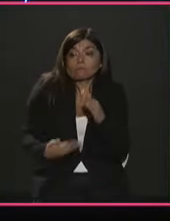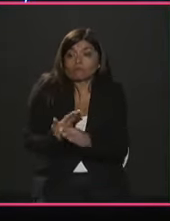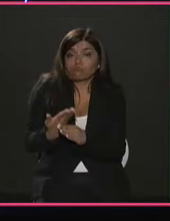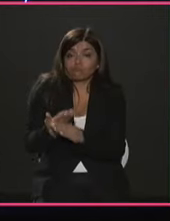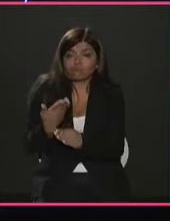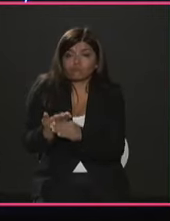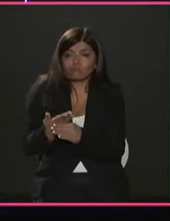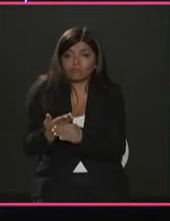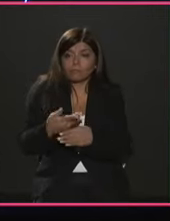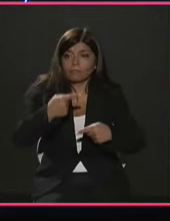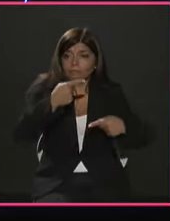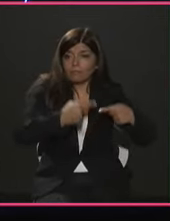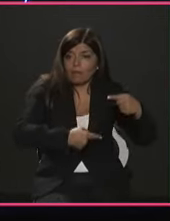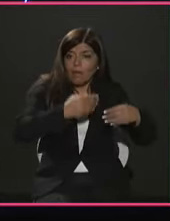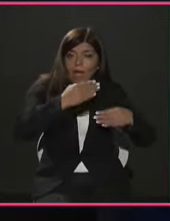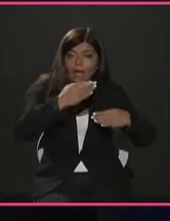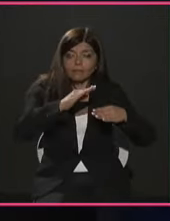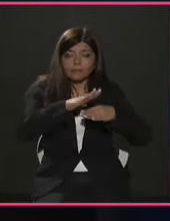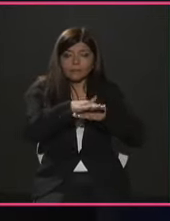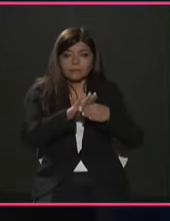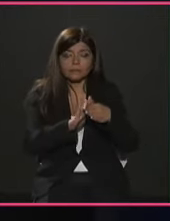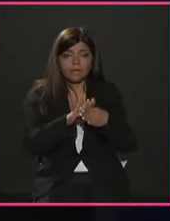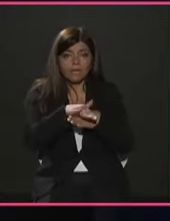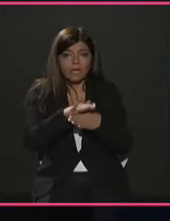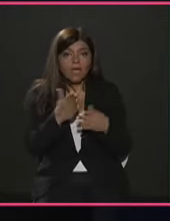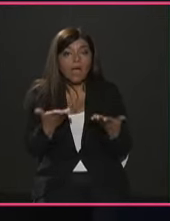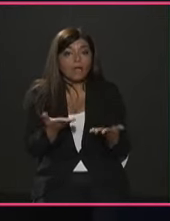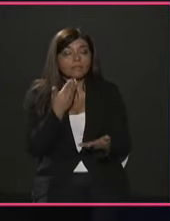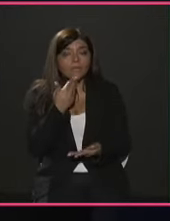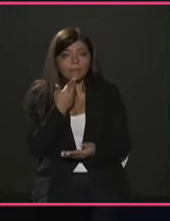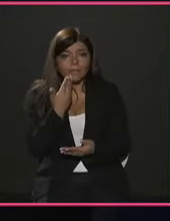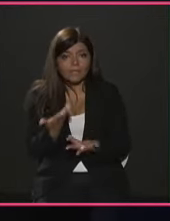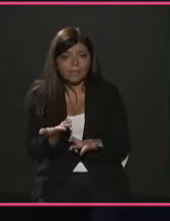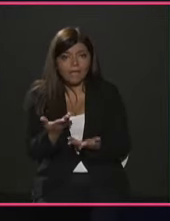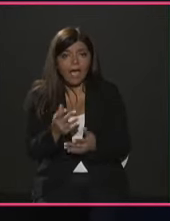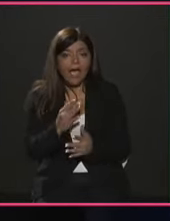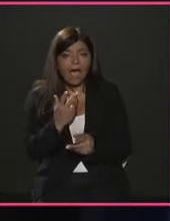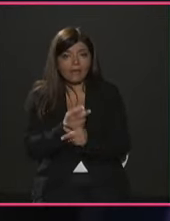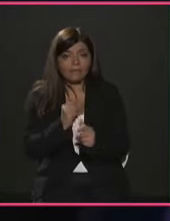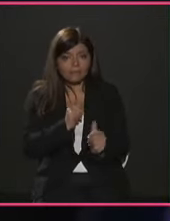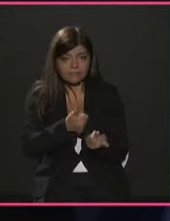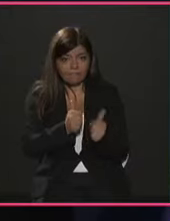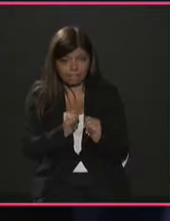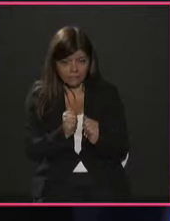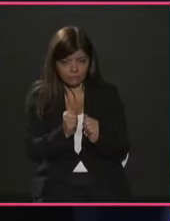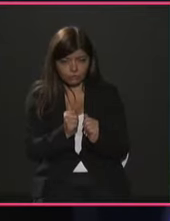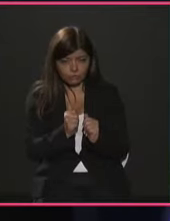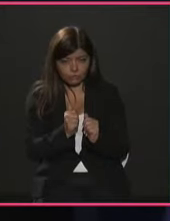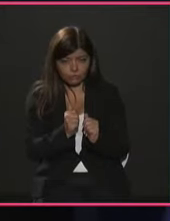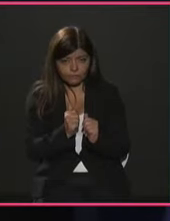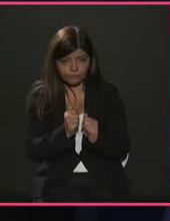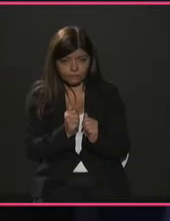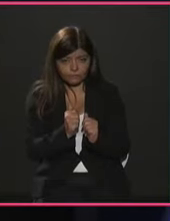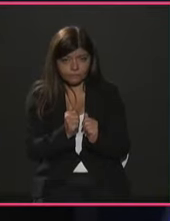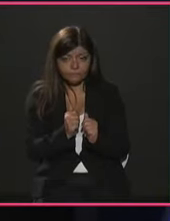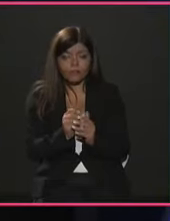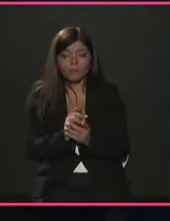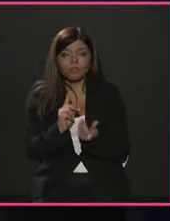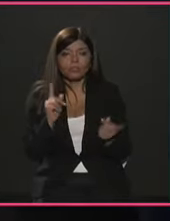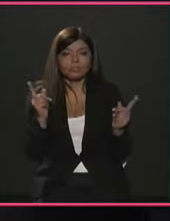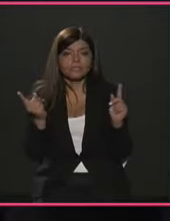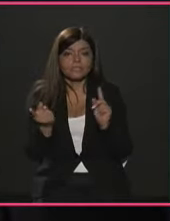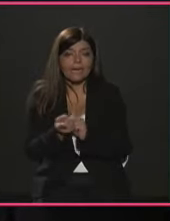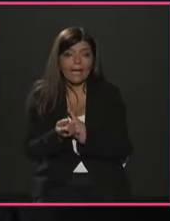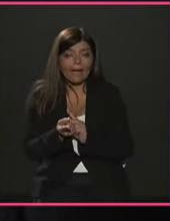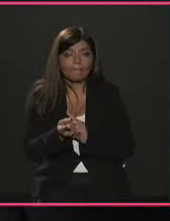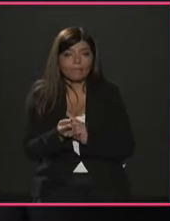crea desbalance entre la oferta y la demanda Y también hay desafíos por los cambios